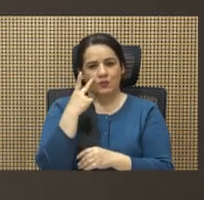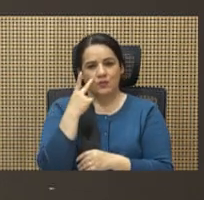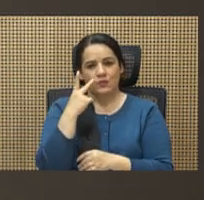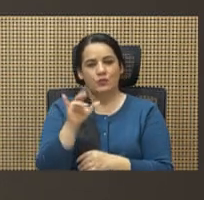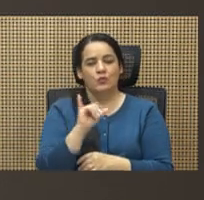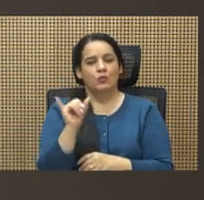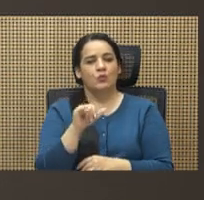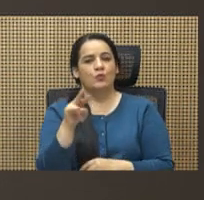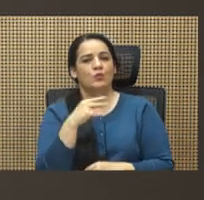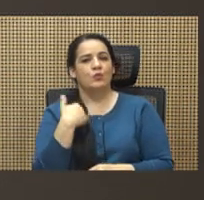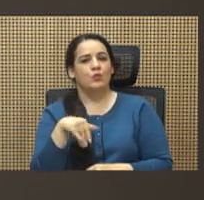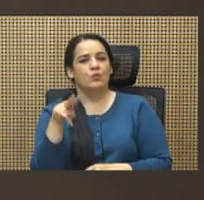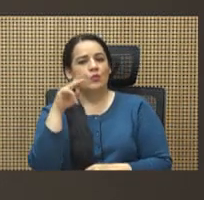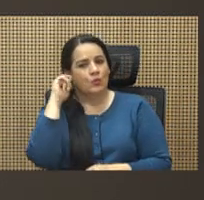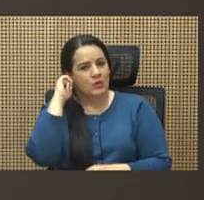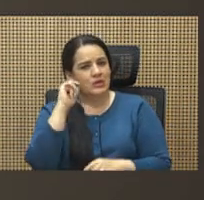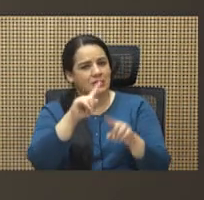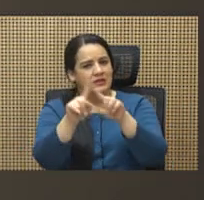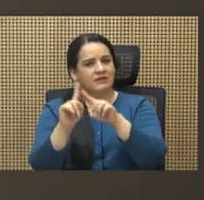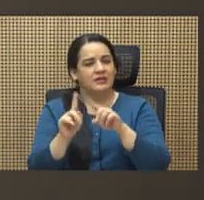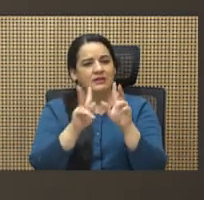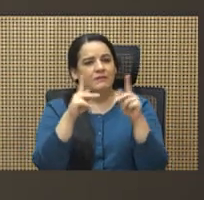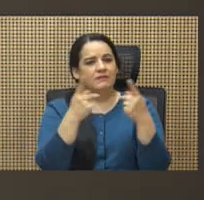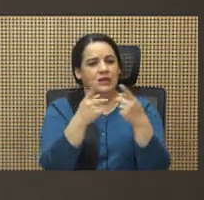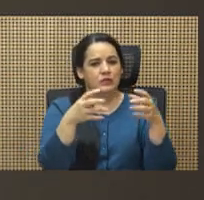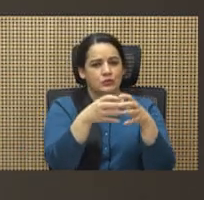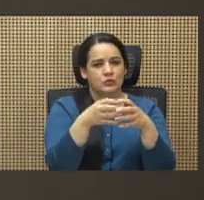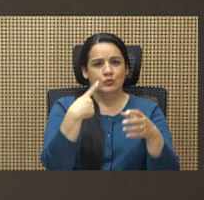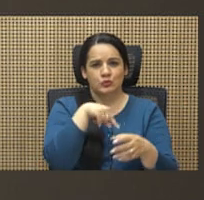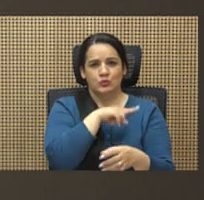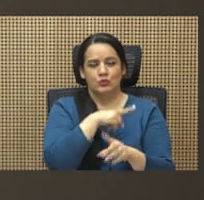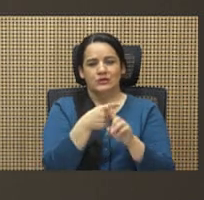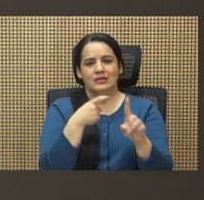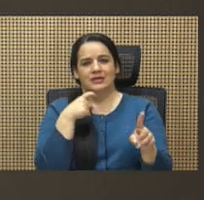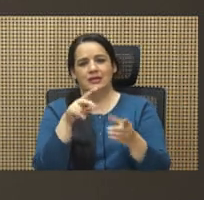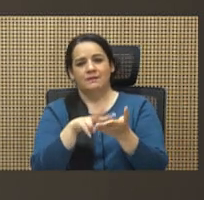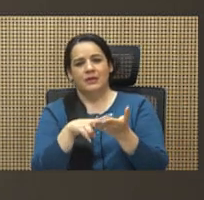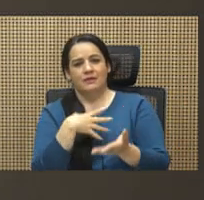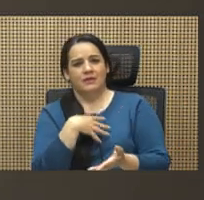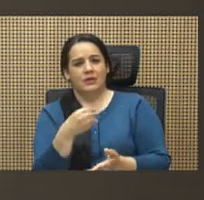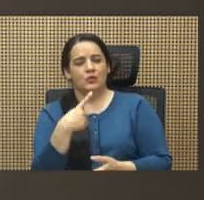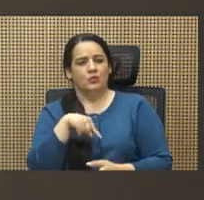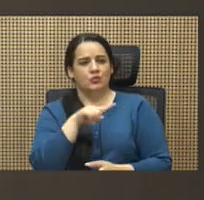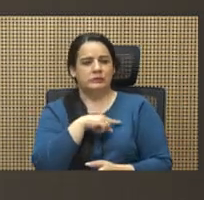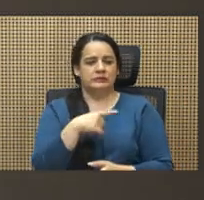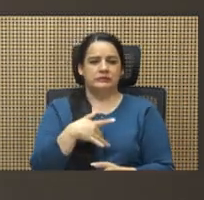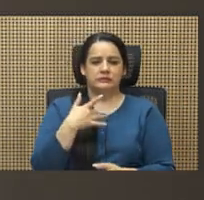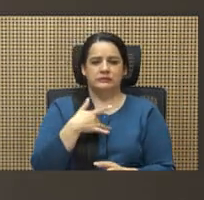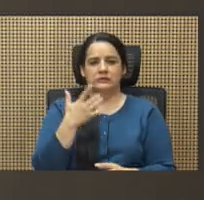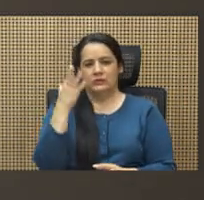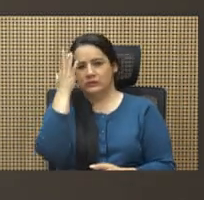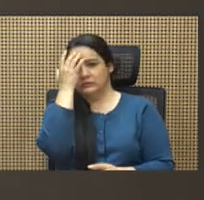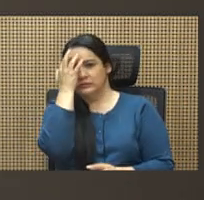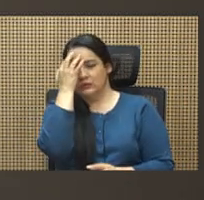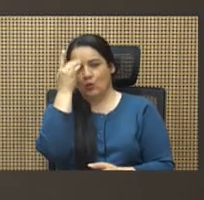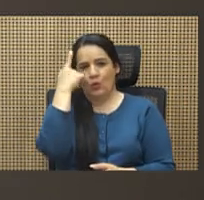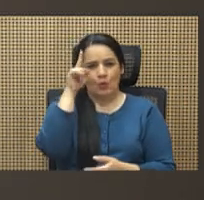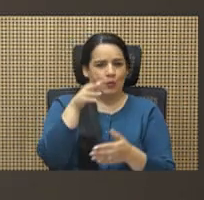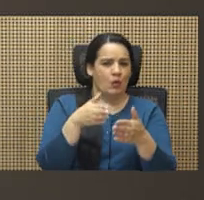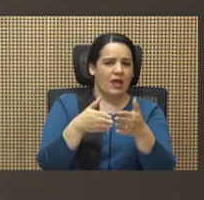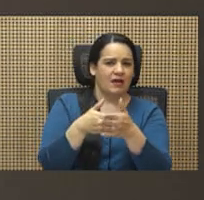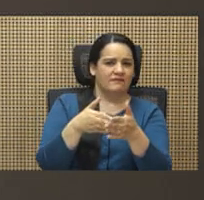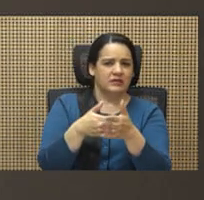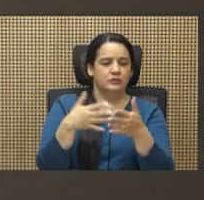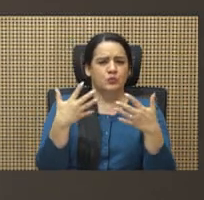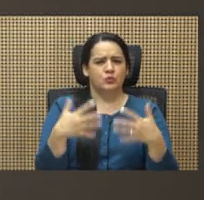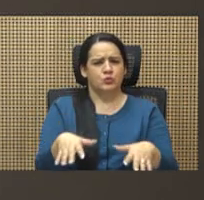compañeros de diversas fracciones y por supuesto que nosotros desde Liberación Nacional estamos sumamente preocupados por las afectaciones